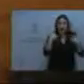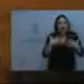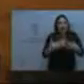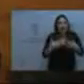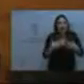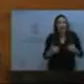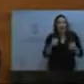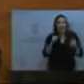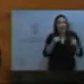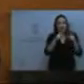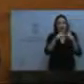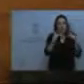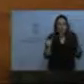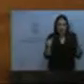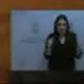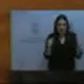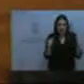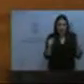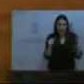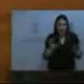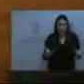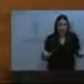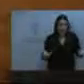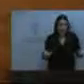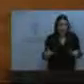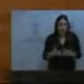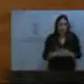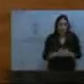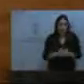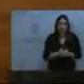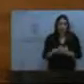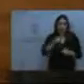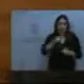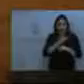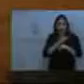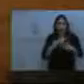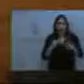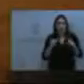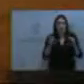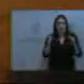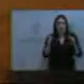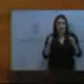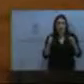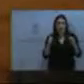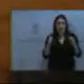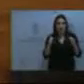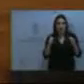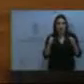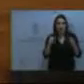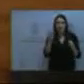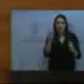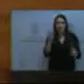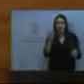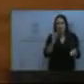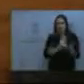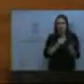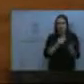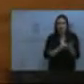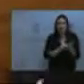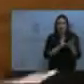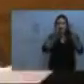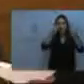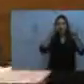de Asturias. Y mire, en esta Cámara se lleva hablando en muchas ocasiones de